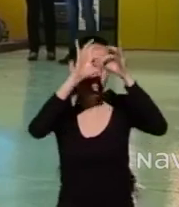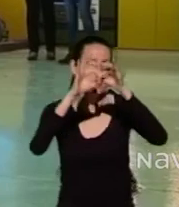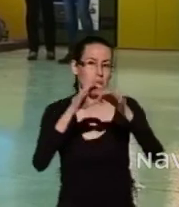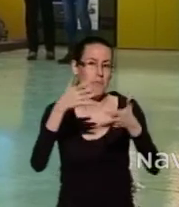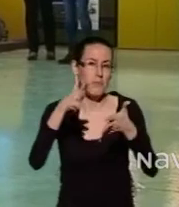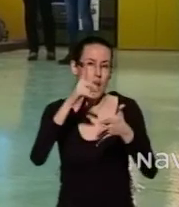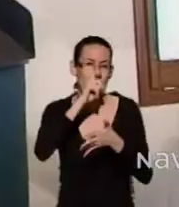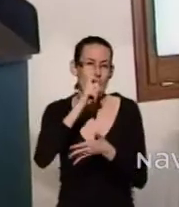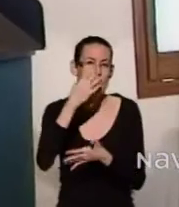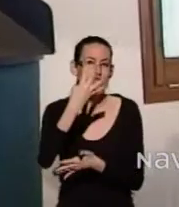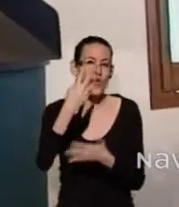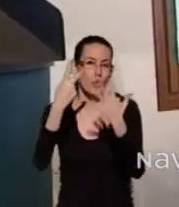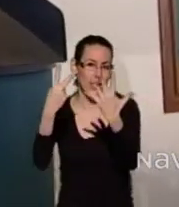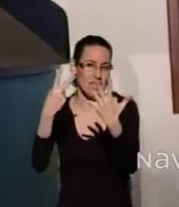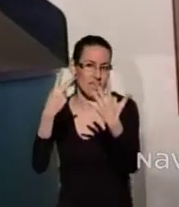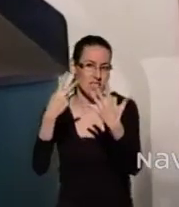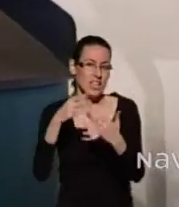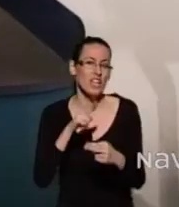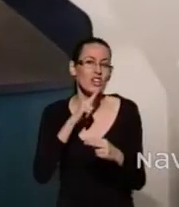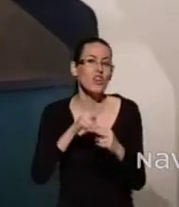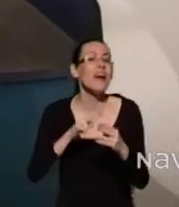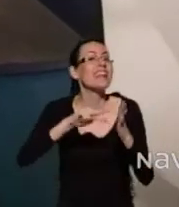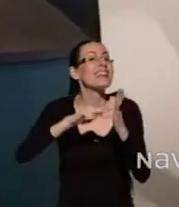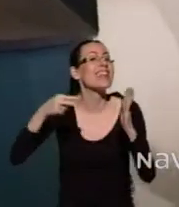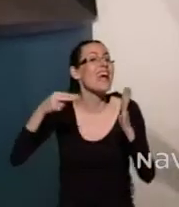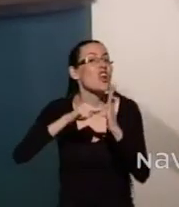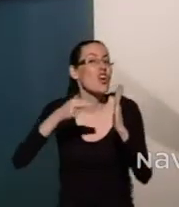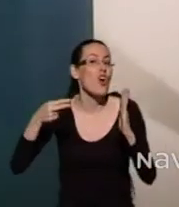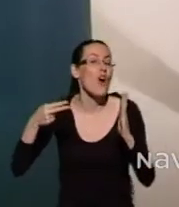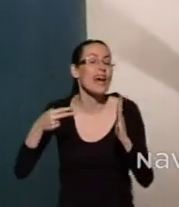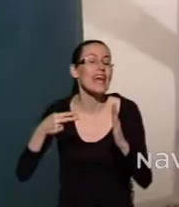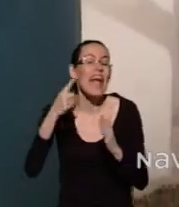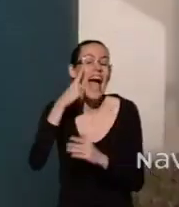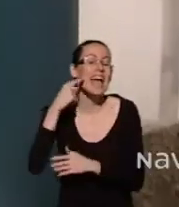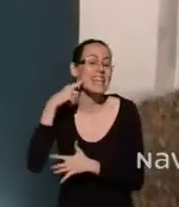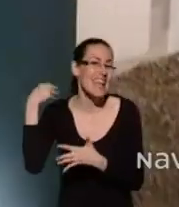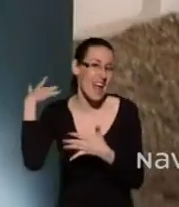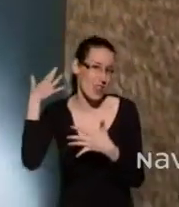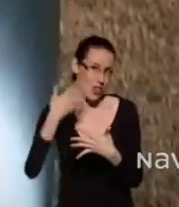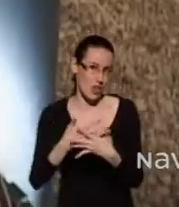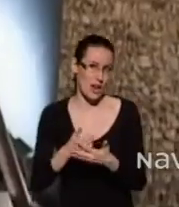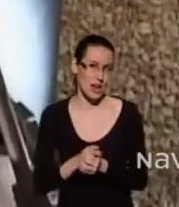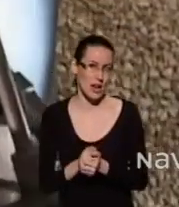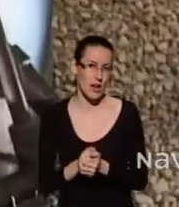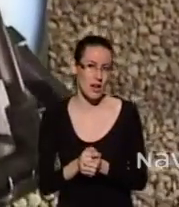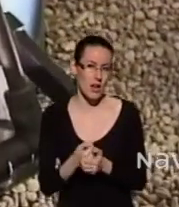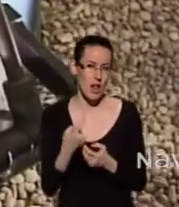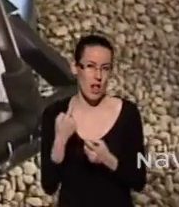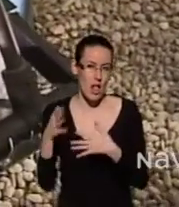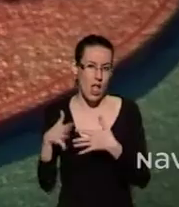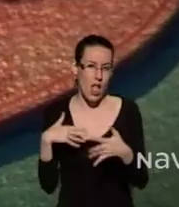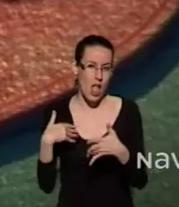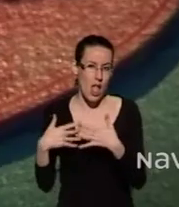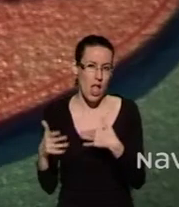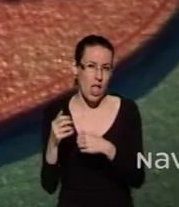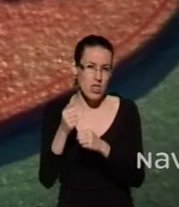de tecnología tradicional, se conoce. Todavía bueno, pues es muy tradicional, hace falta bastante fuerza humana,